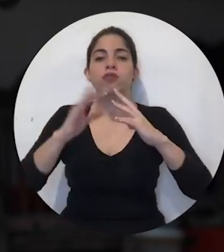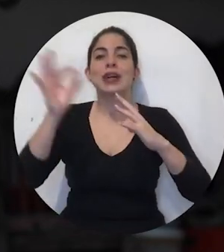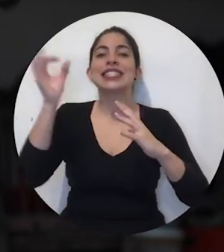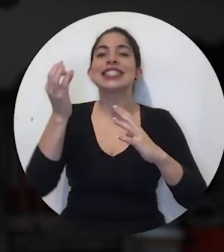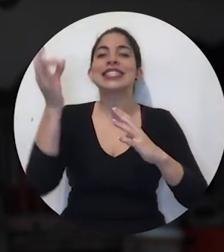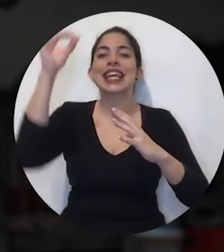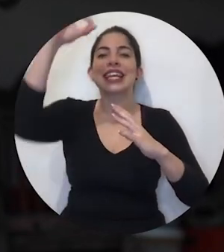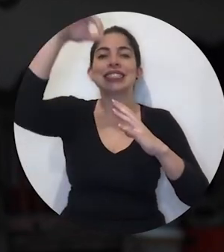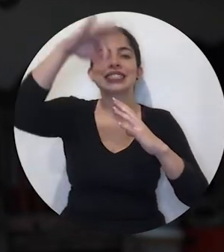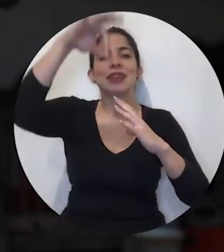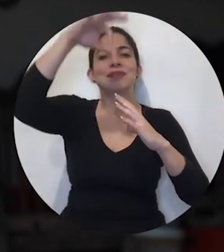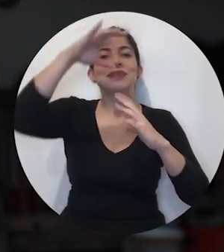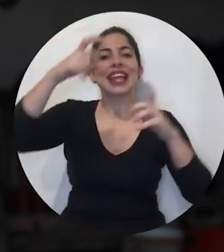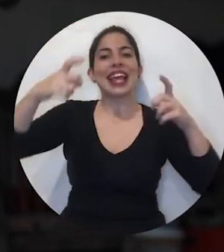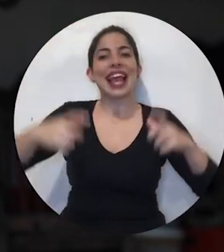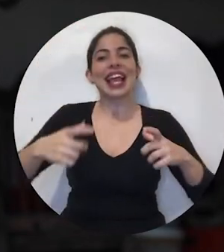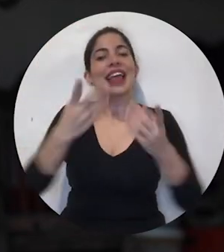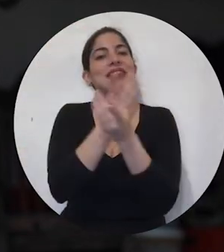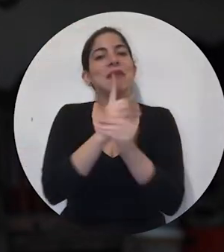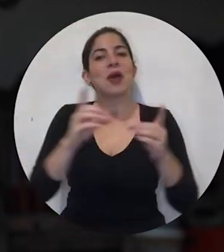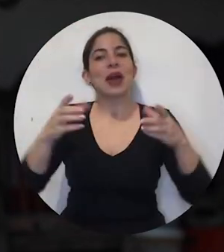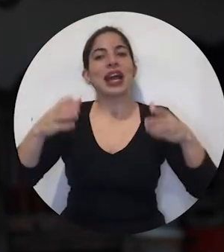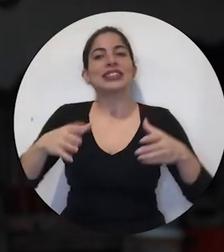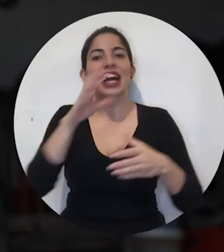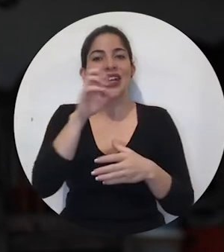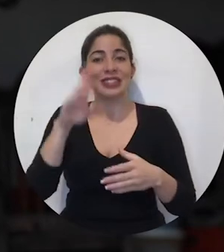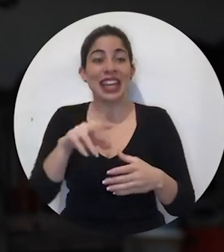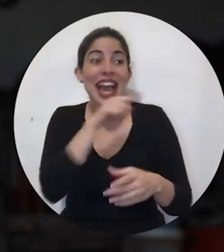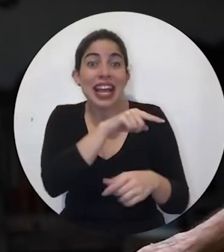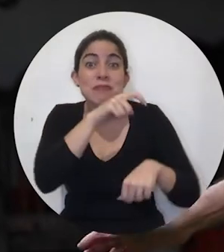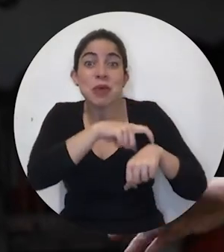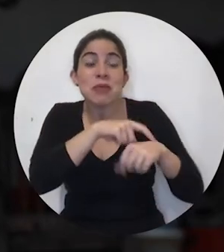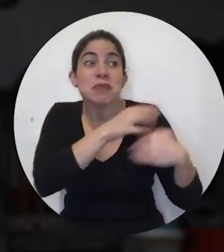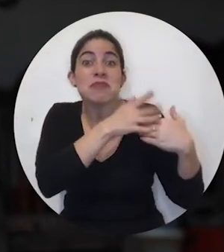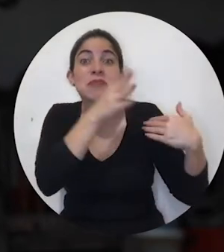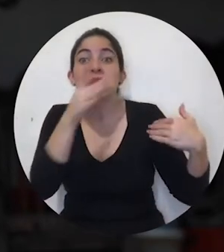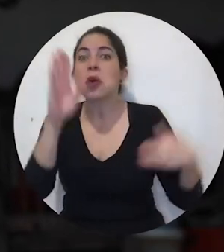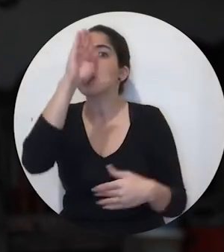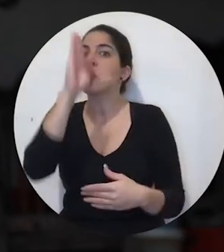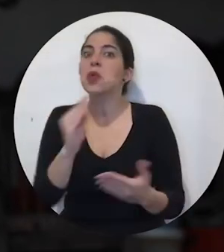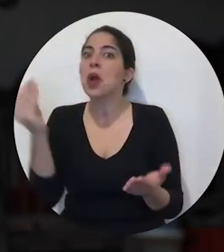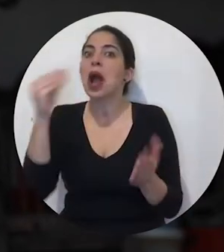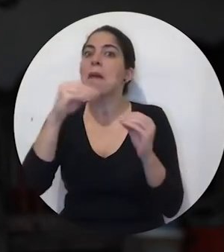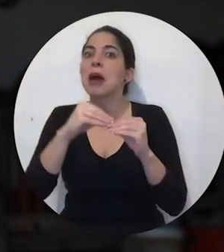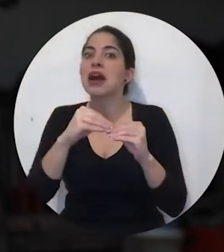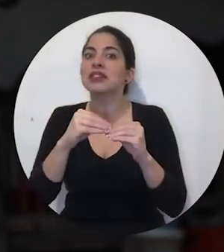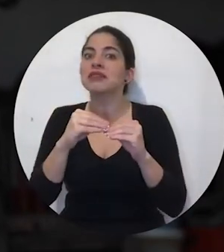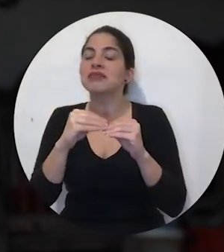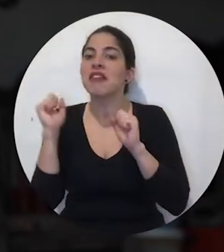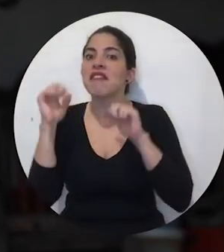la cereza al pastel de la democracia en Costa Rica. Ya de ahí para acá, nunca volvió nadie a